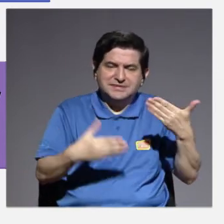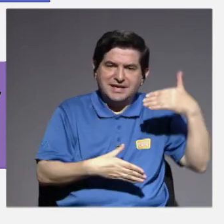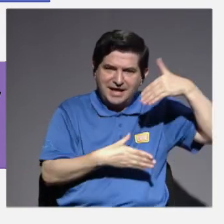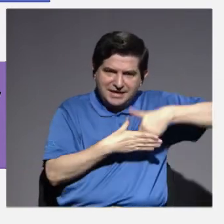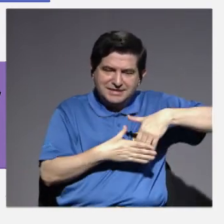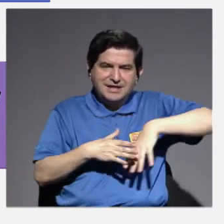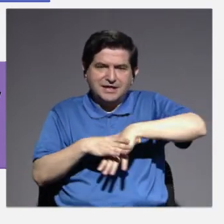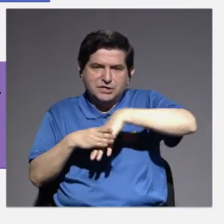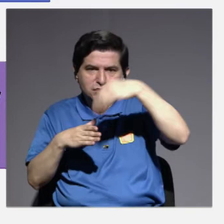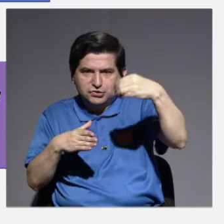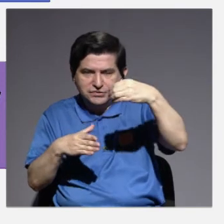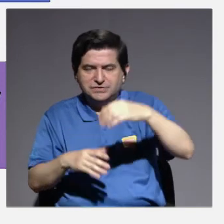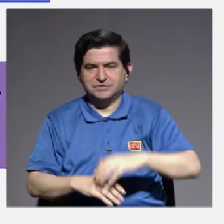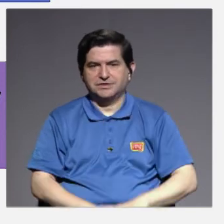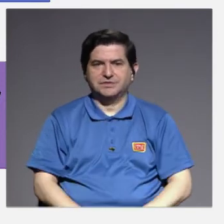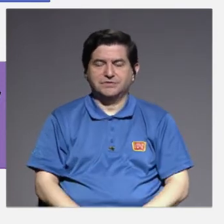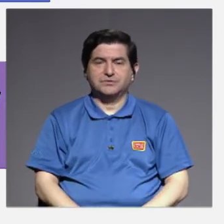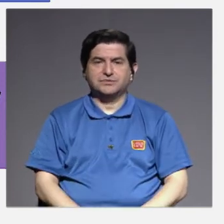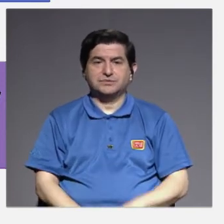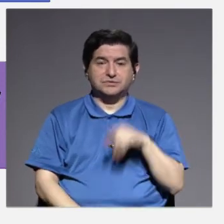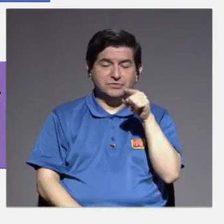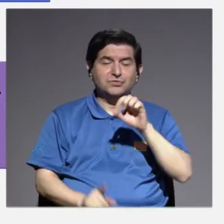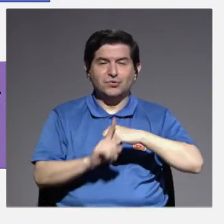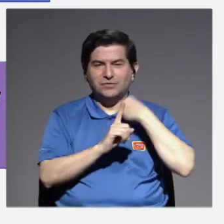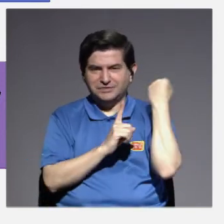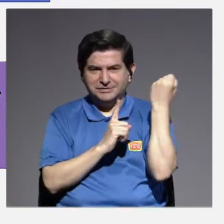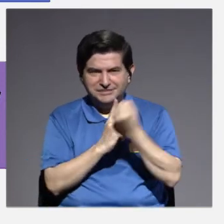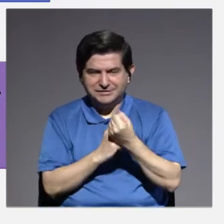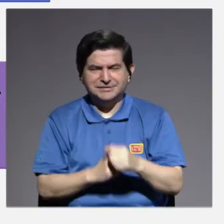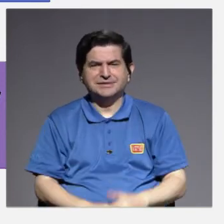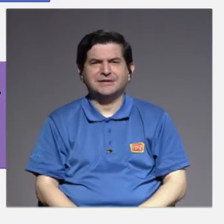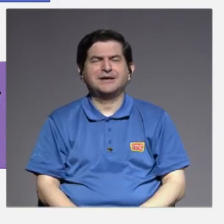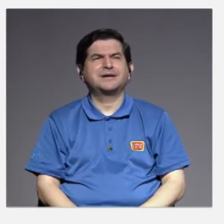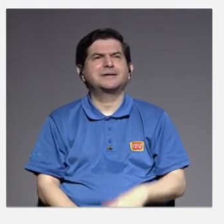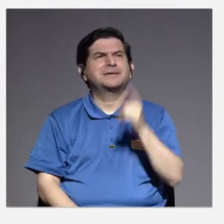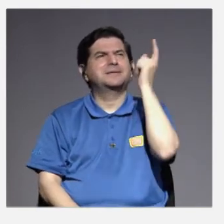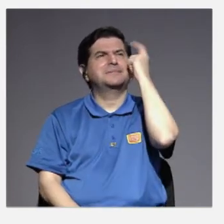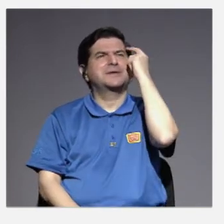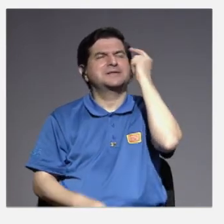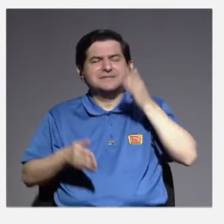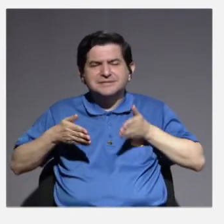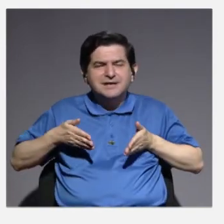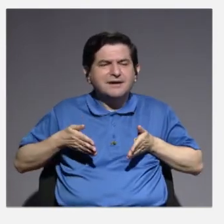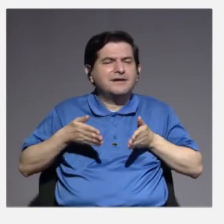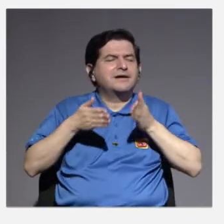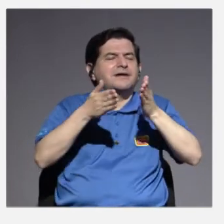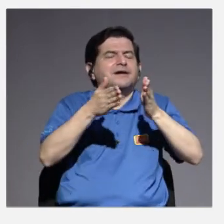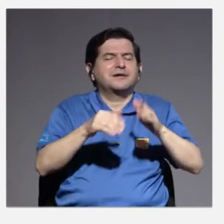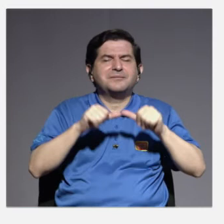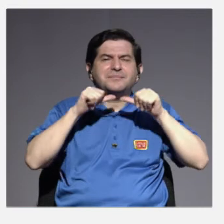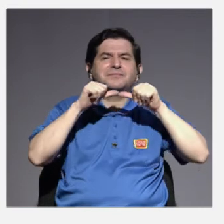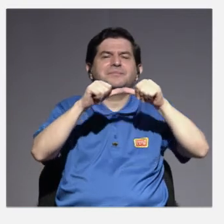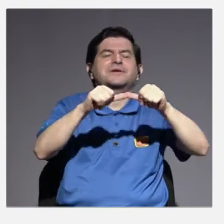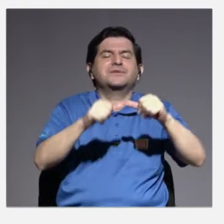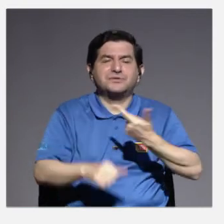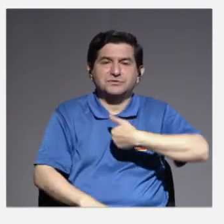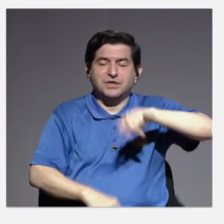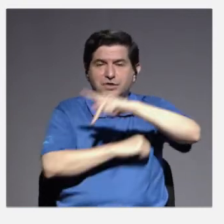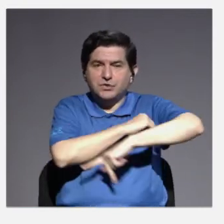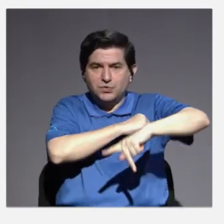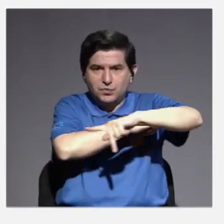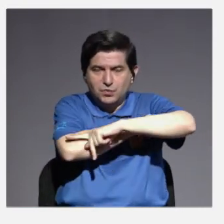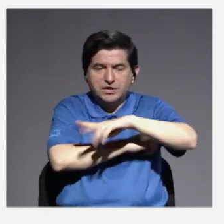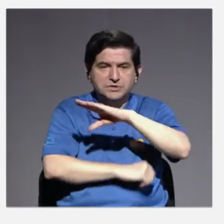y externos, ¿verdad? Entonces, considerando este panorama, ¿cuál viene a ser la ruta que nosotros debemos seguir como país